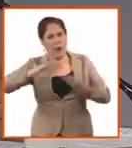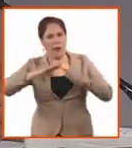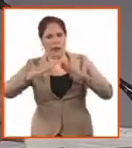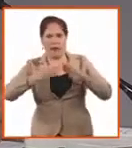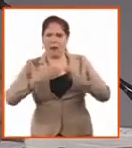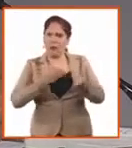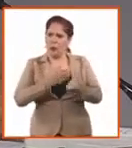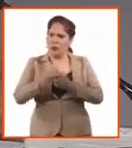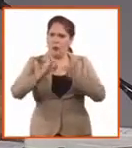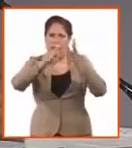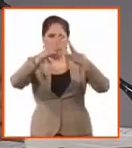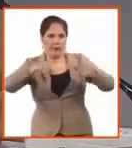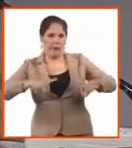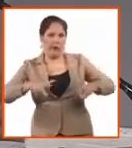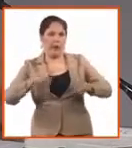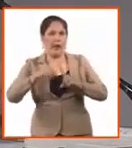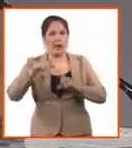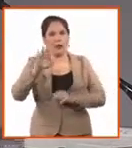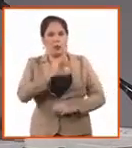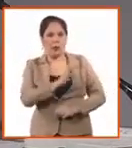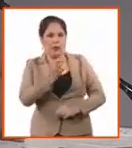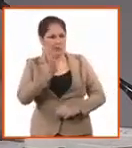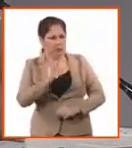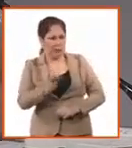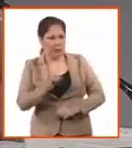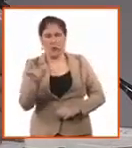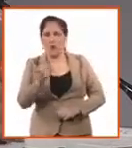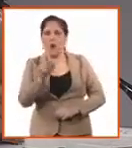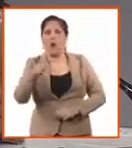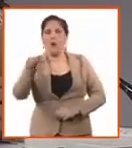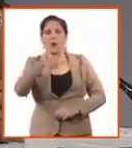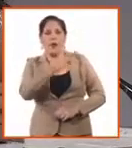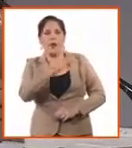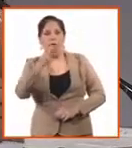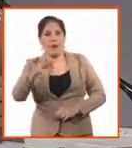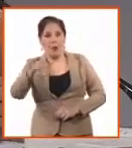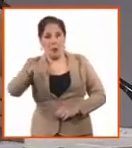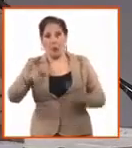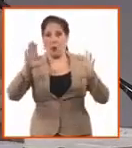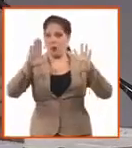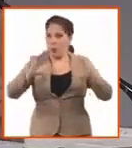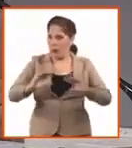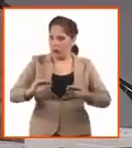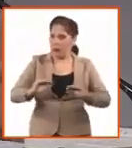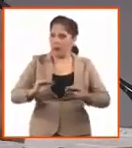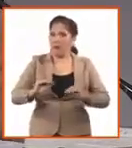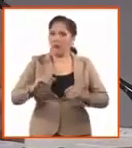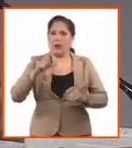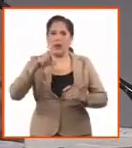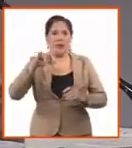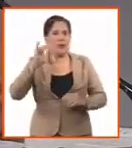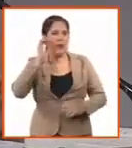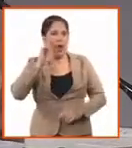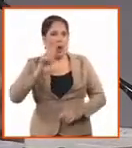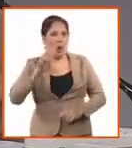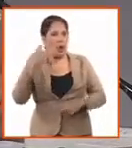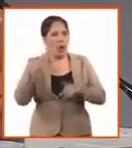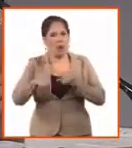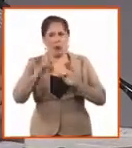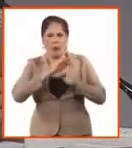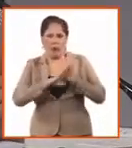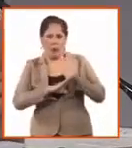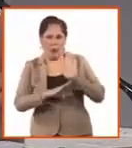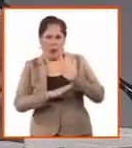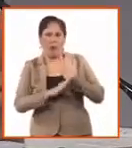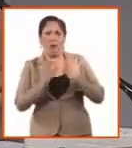seguirnos en nuestras plataformas de redes sociales y por supuesto también invitarlos a esta noche a una nueva emisión de confi lo otro programa que